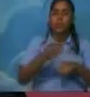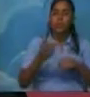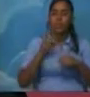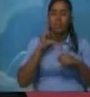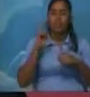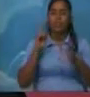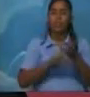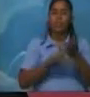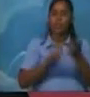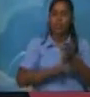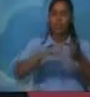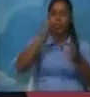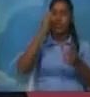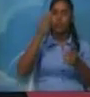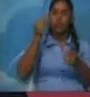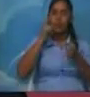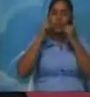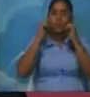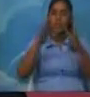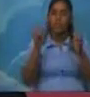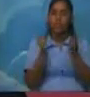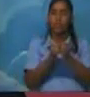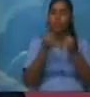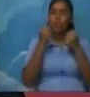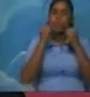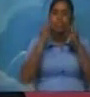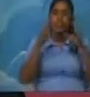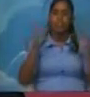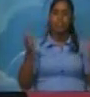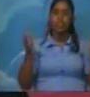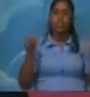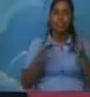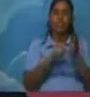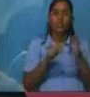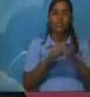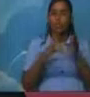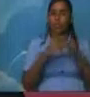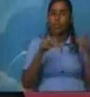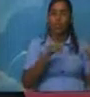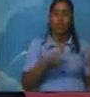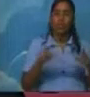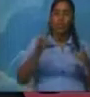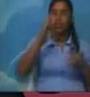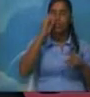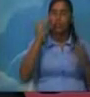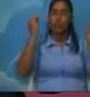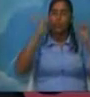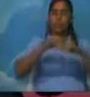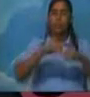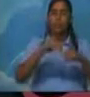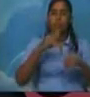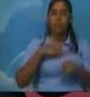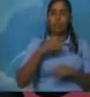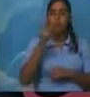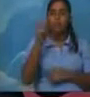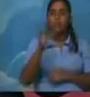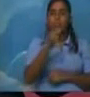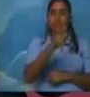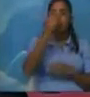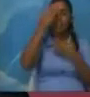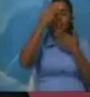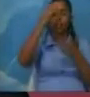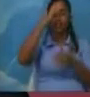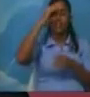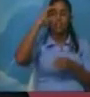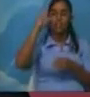Dios nos ha bendecido con bendiciones Grand donde quiera que Dios nos ha puesto por ejemplo a mi persona gracias a Dios